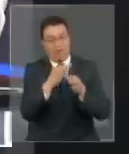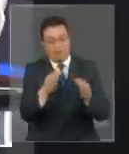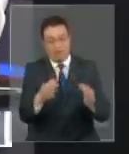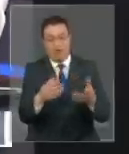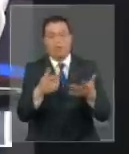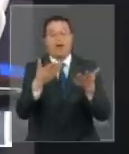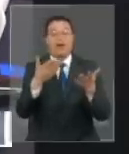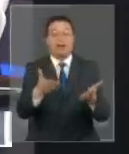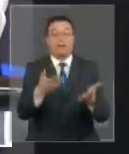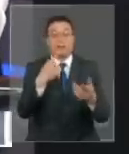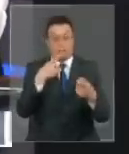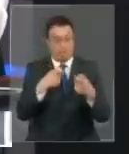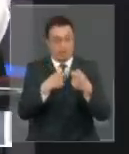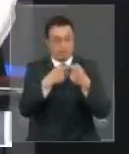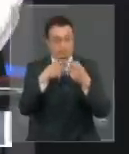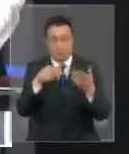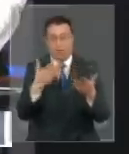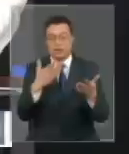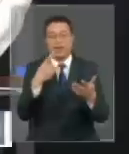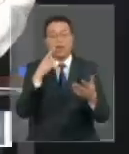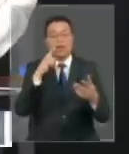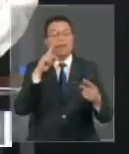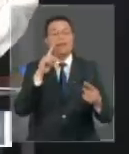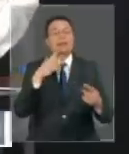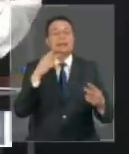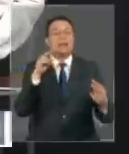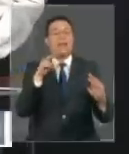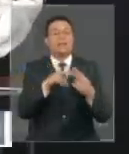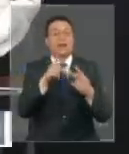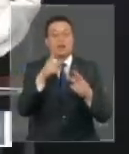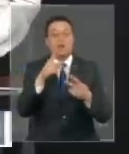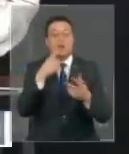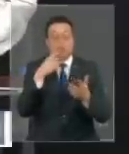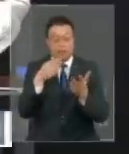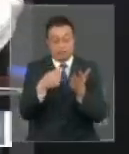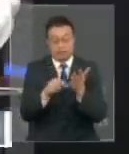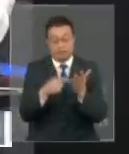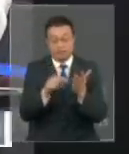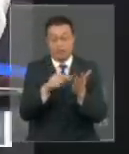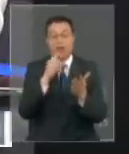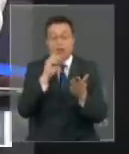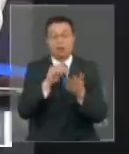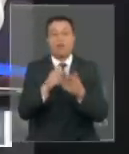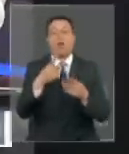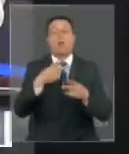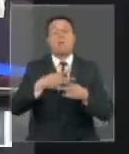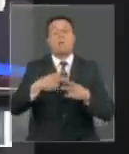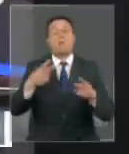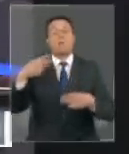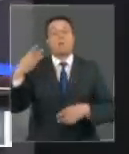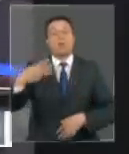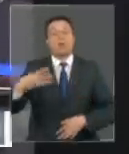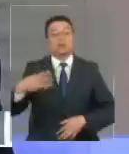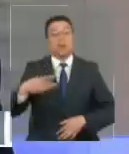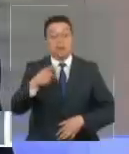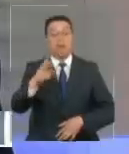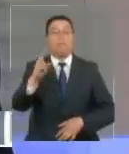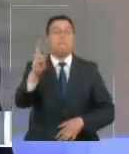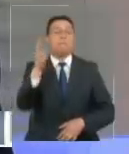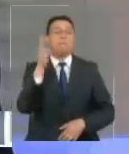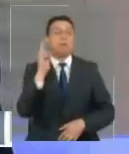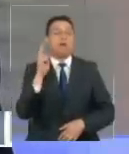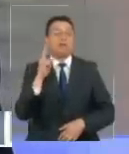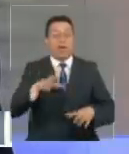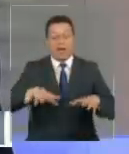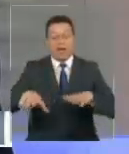una de las cosas más recientes. Tiene que ver con un decreto que se ha dictado en la municipalidad, alcalde Jadue, de prohibir las